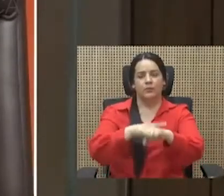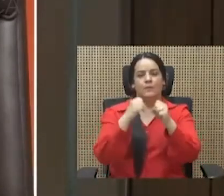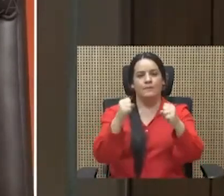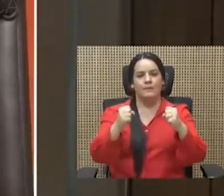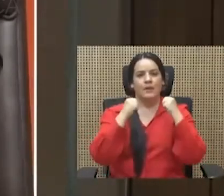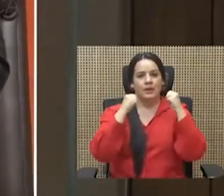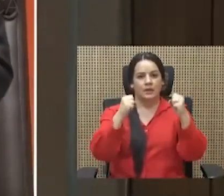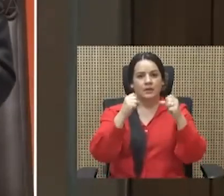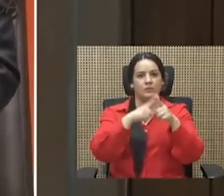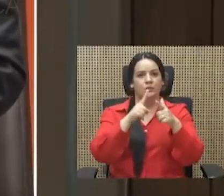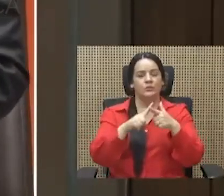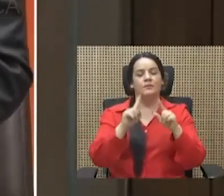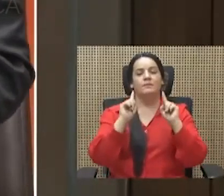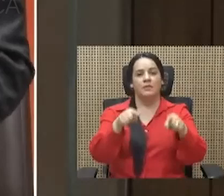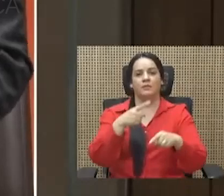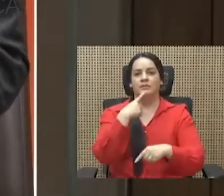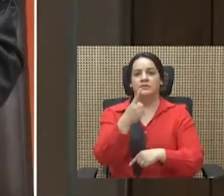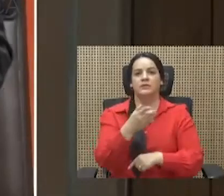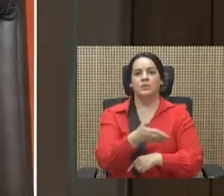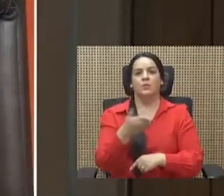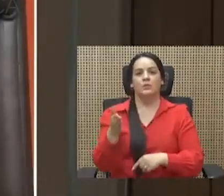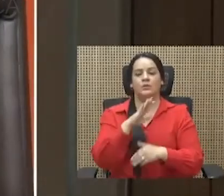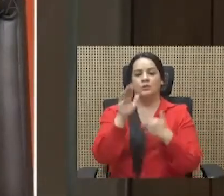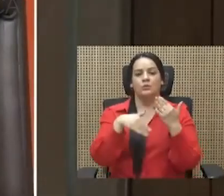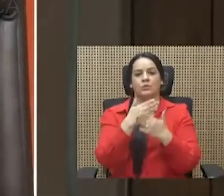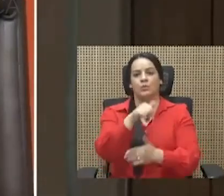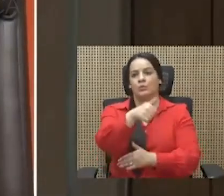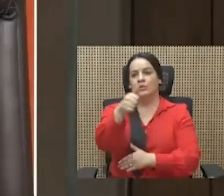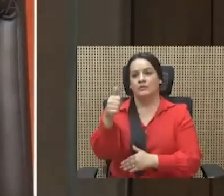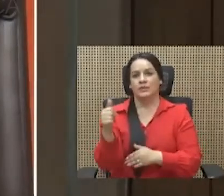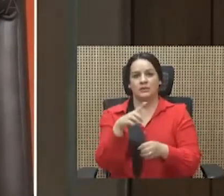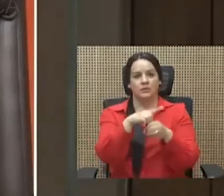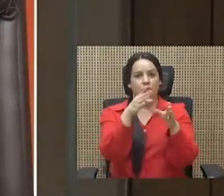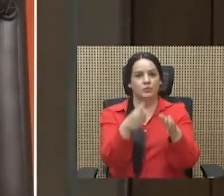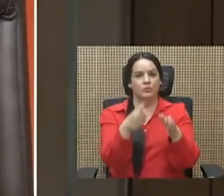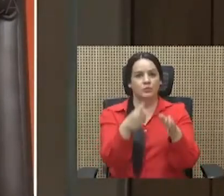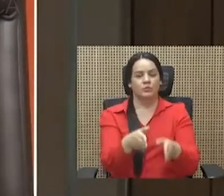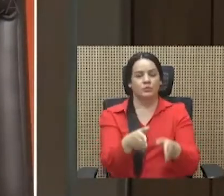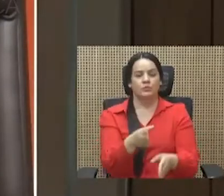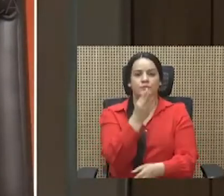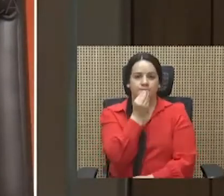cosas que todos los demás diputados callan por vergüenza.